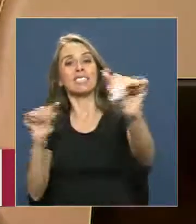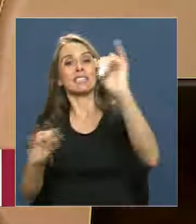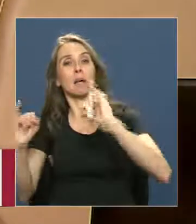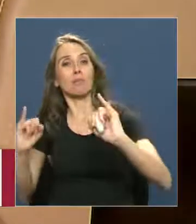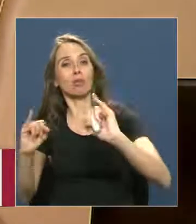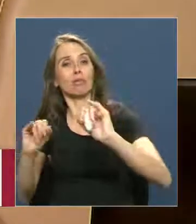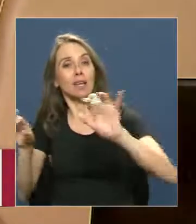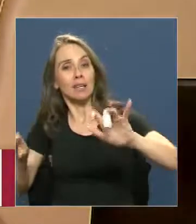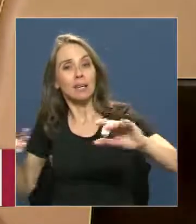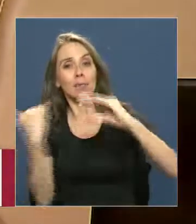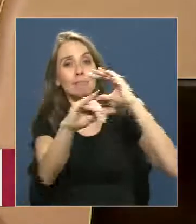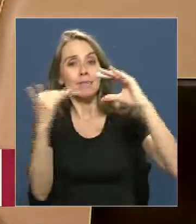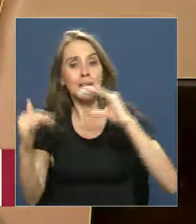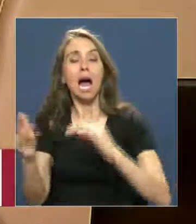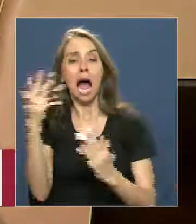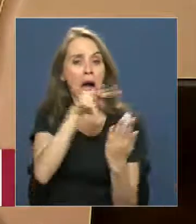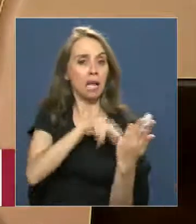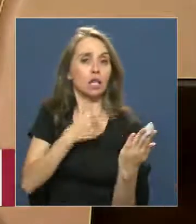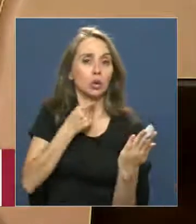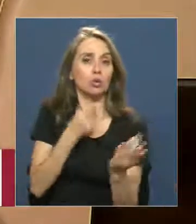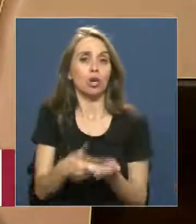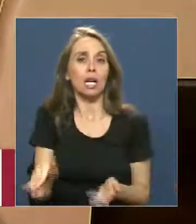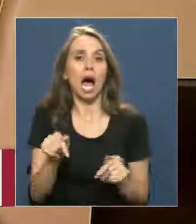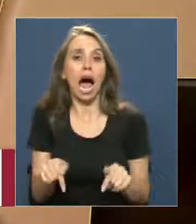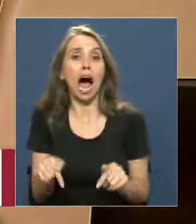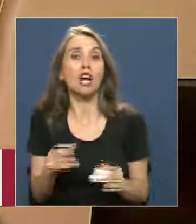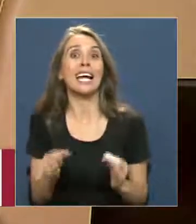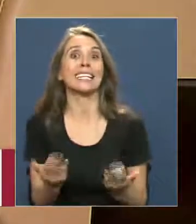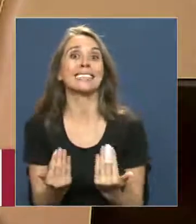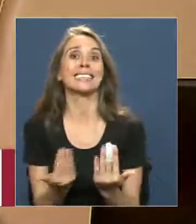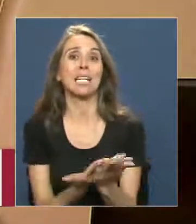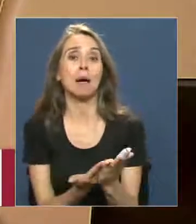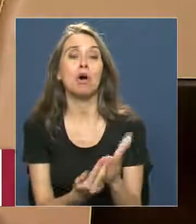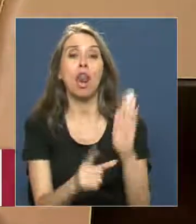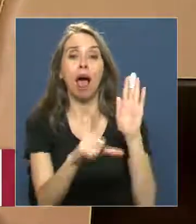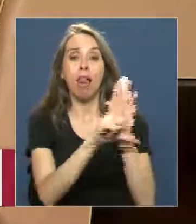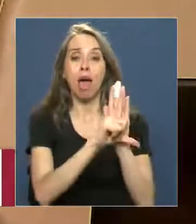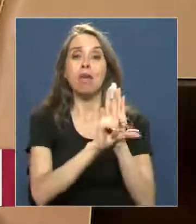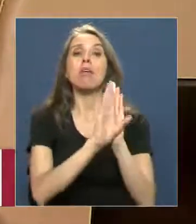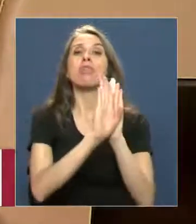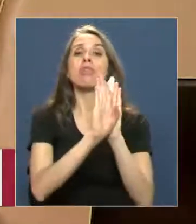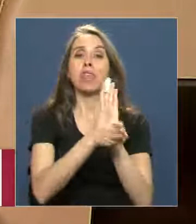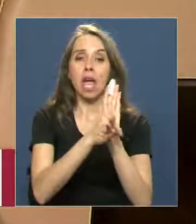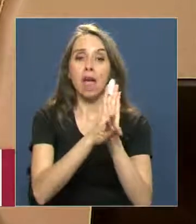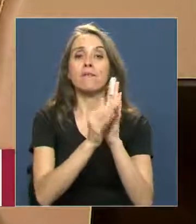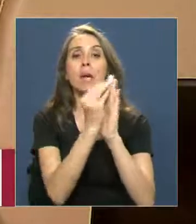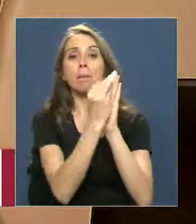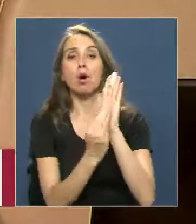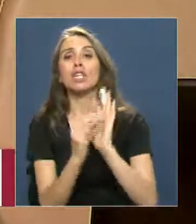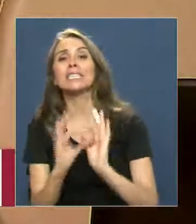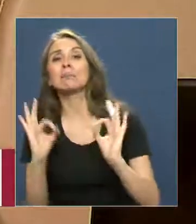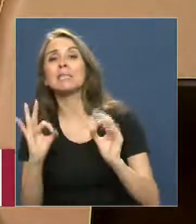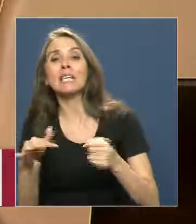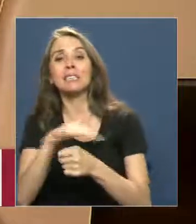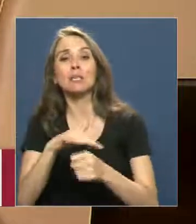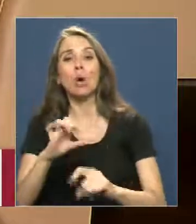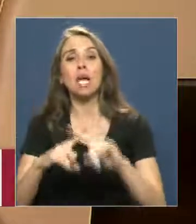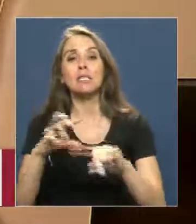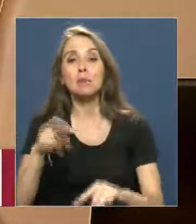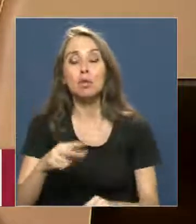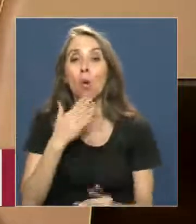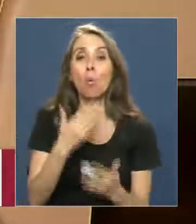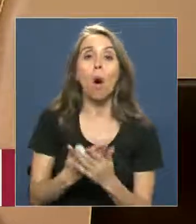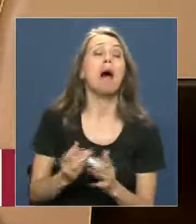distintos motivos, no gustaba, en fin, pero que hoy día lo necesitamos. O sea, el ordenamiento jurídico tiene que tener estas excepciones para cuando sea necesario ocuparla, las